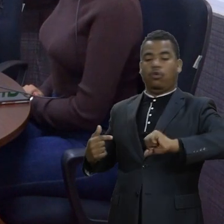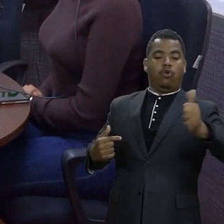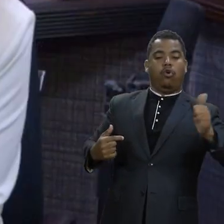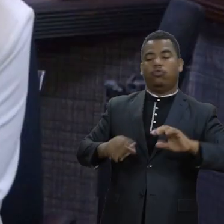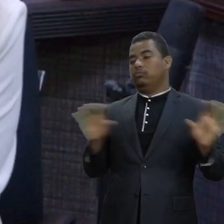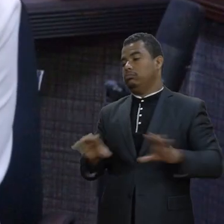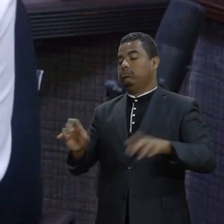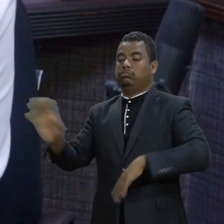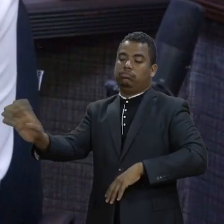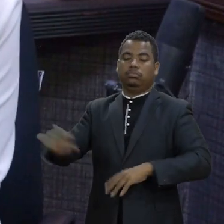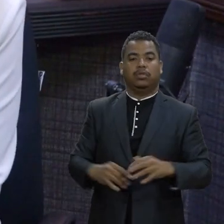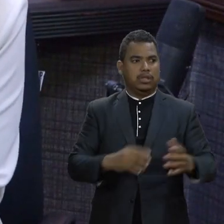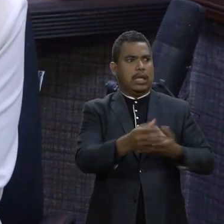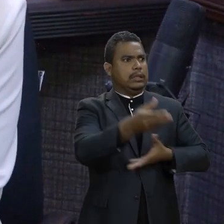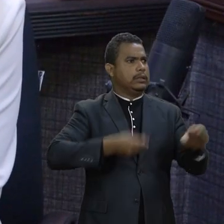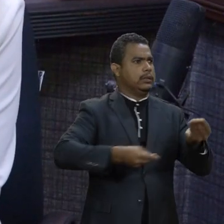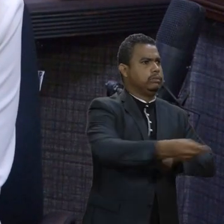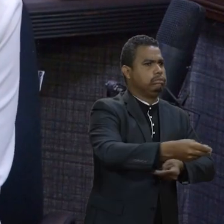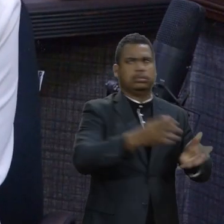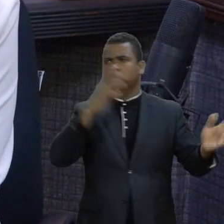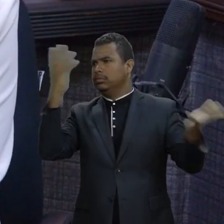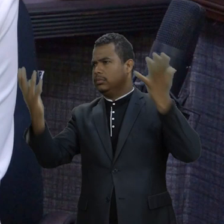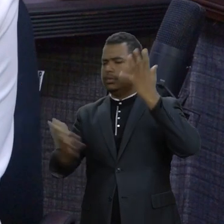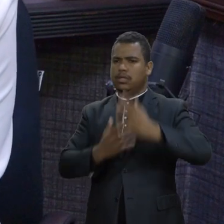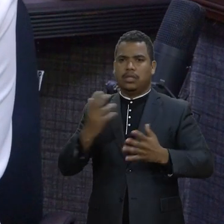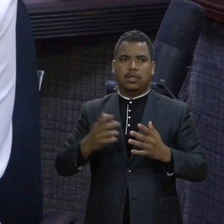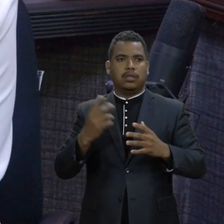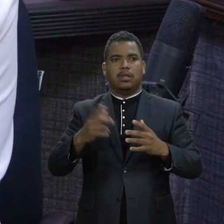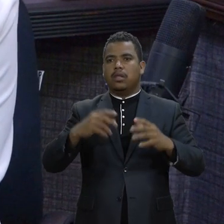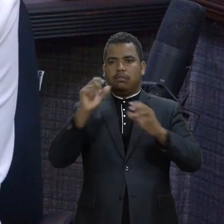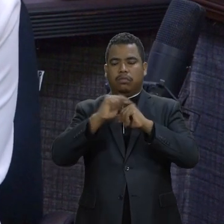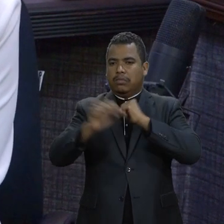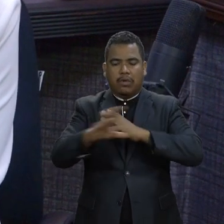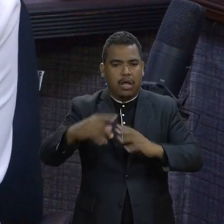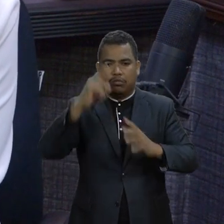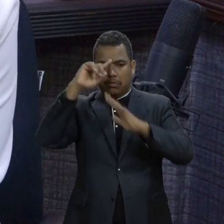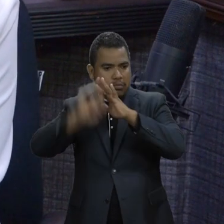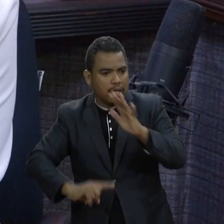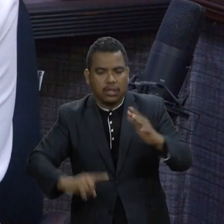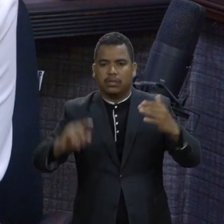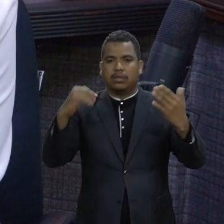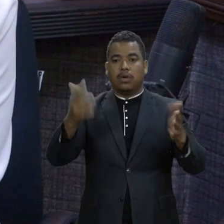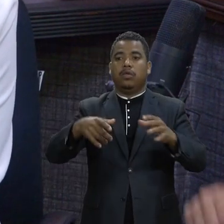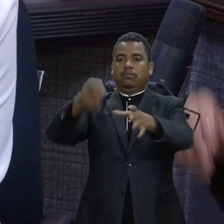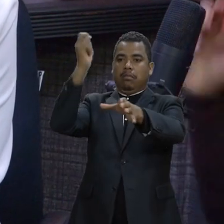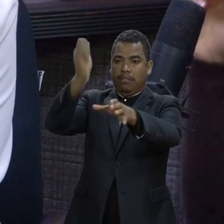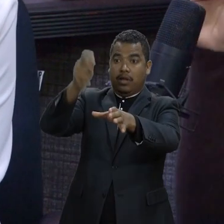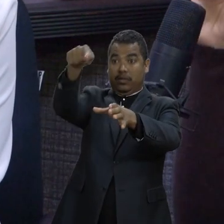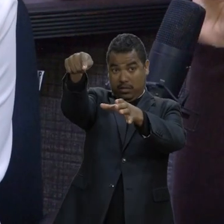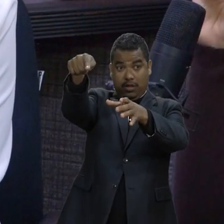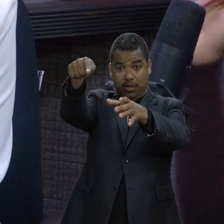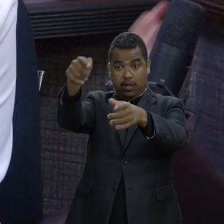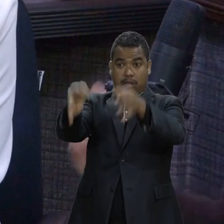Bueno, el chantaje, me parece que es una barbaridad, el chantaje. Y, por supuesto, una situación que se nos está